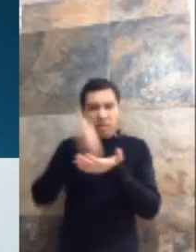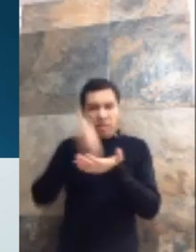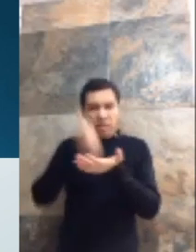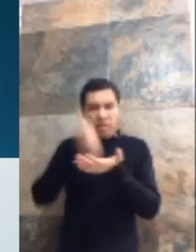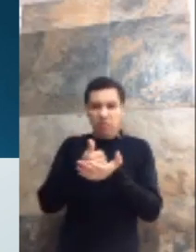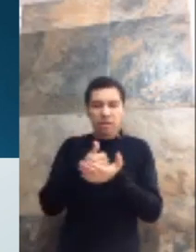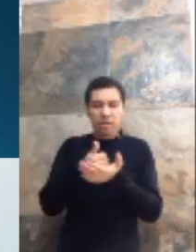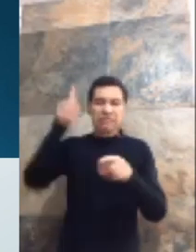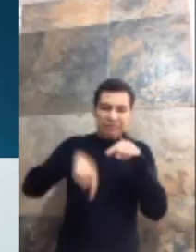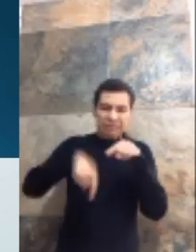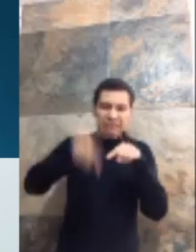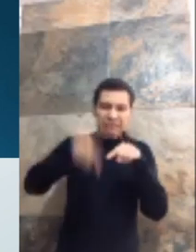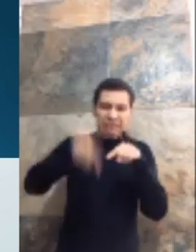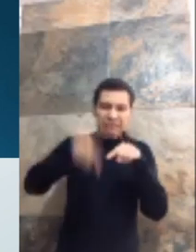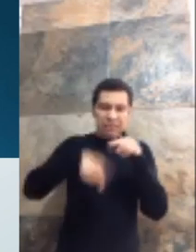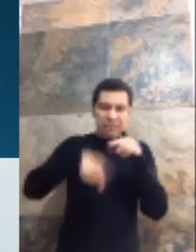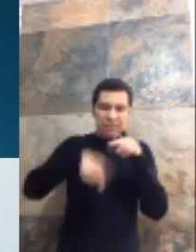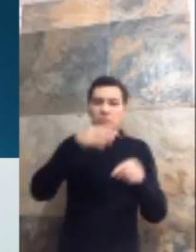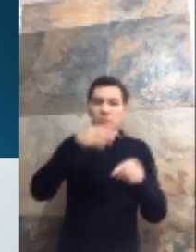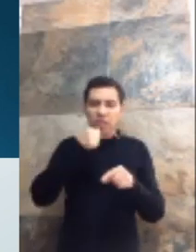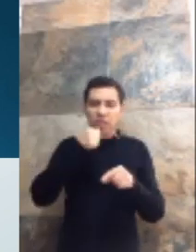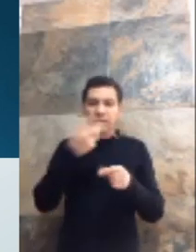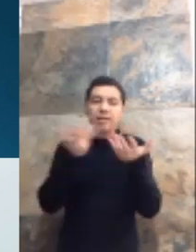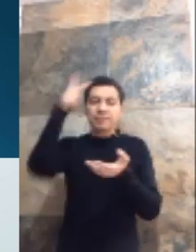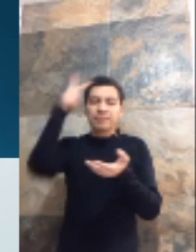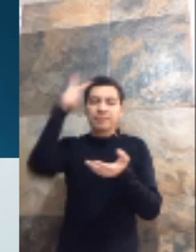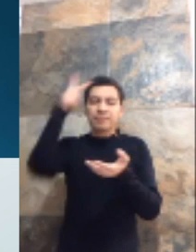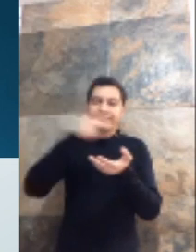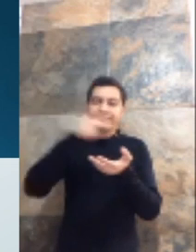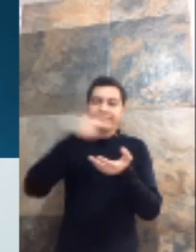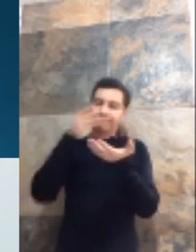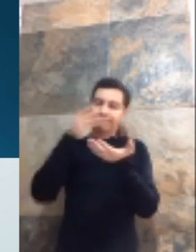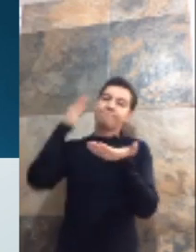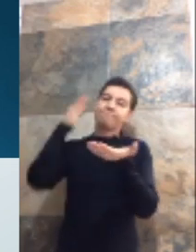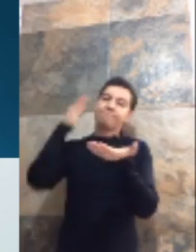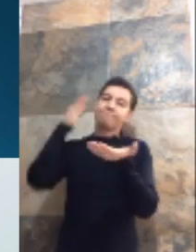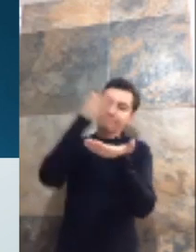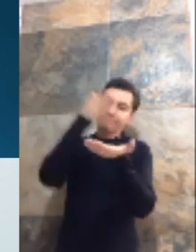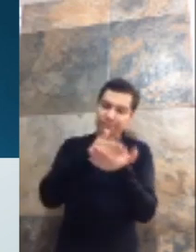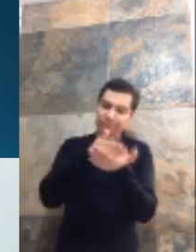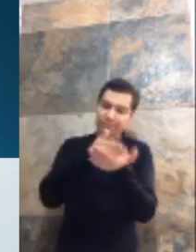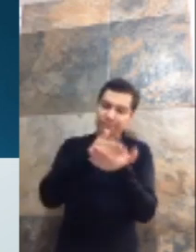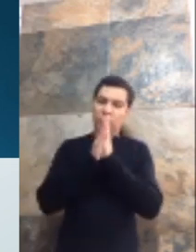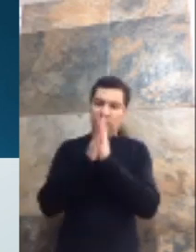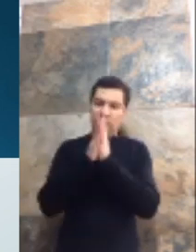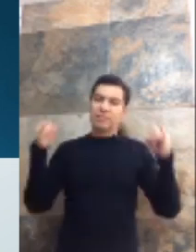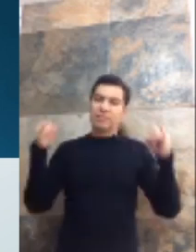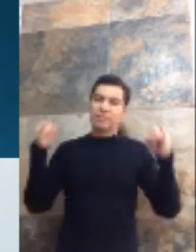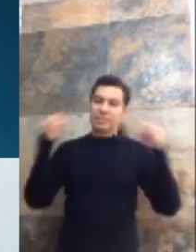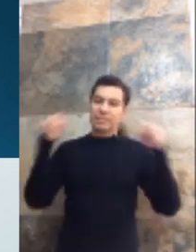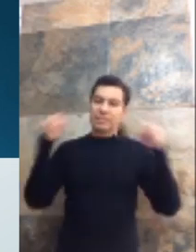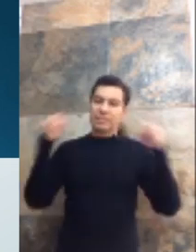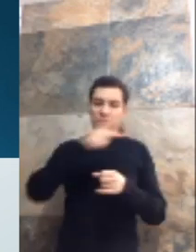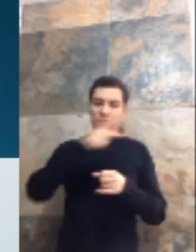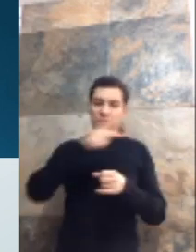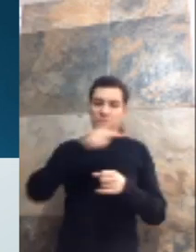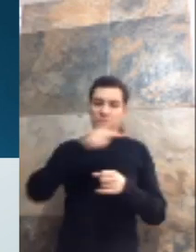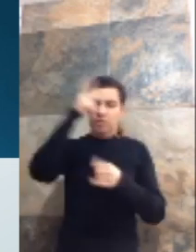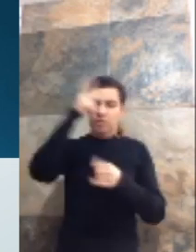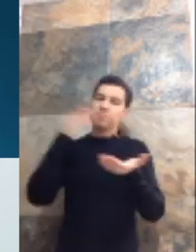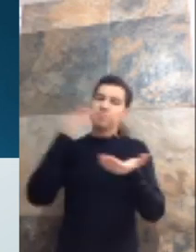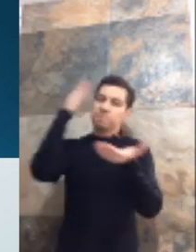mejor preparados. Esos números yo digo que habría que consultarlos en aproximadamente 3-4 semanas, si no tenemos